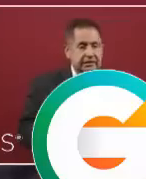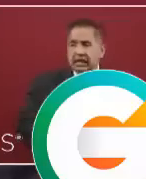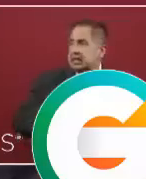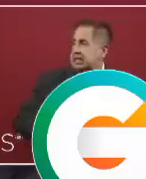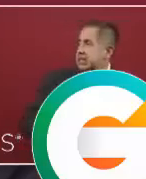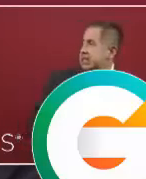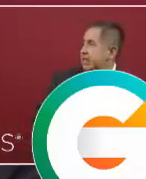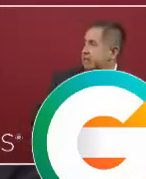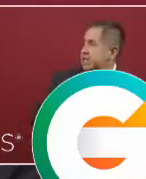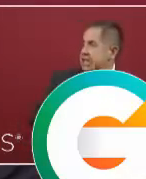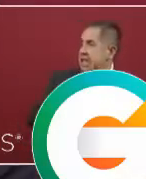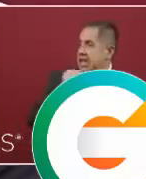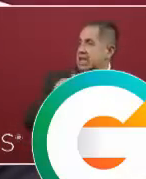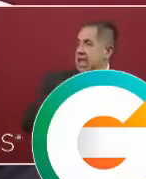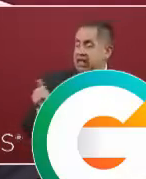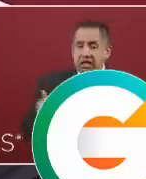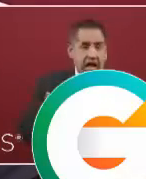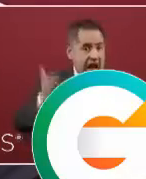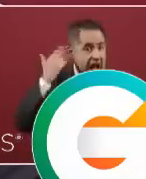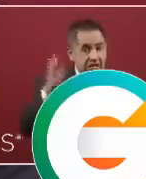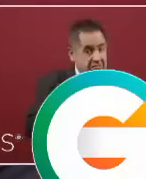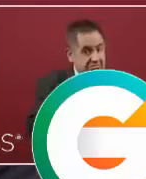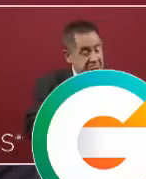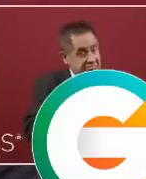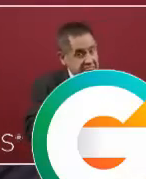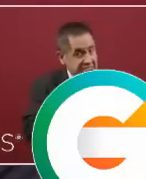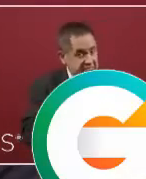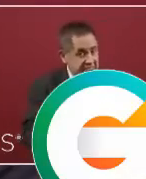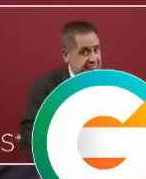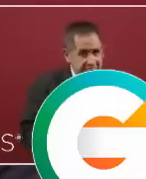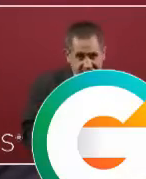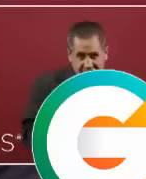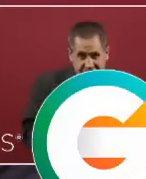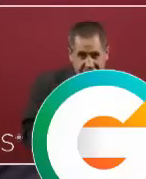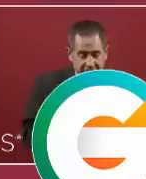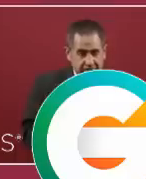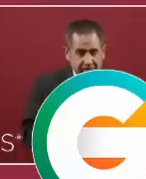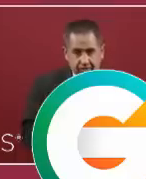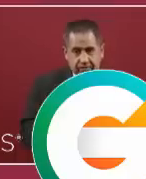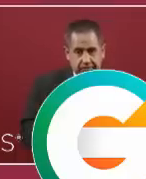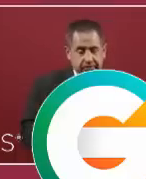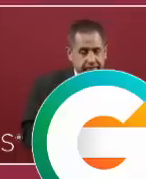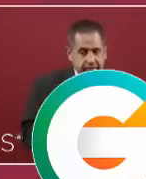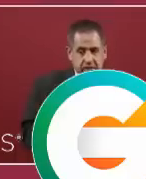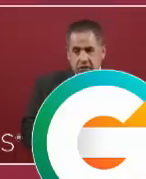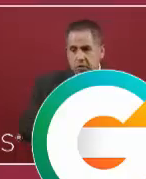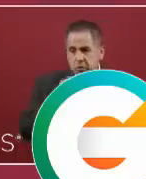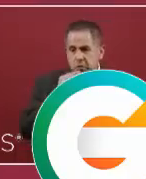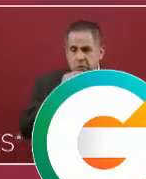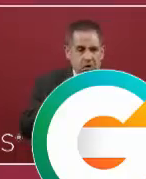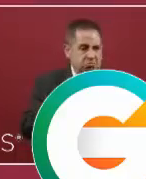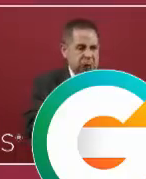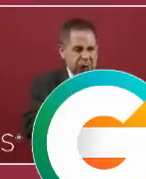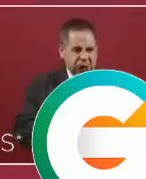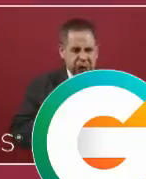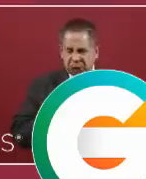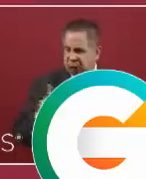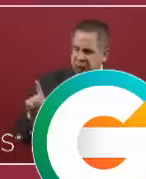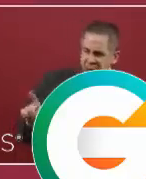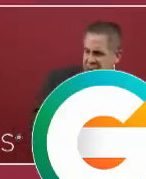indefensión, no había protección al ciudadano. Se utilizaba al ejército y a la